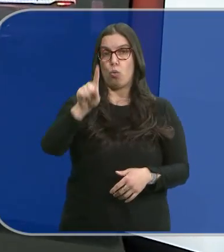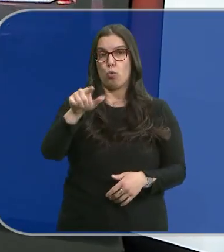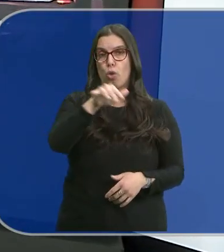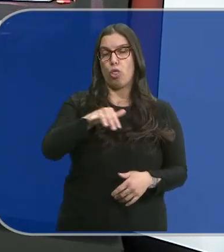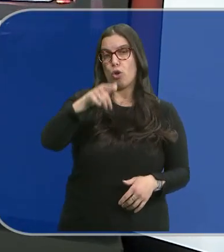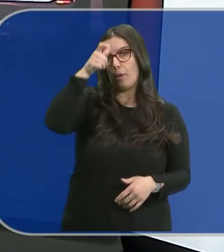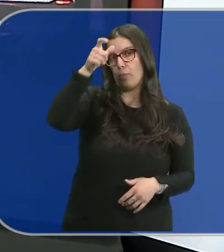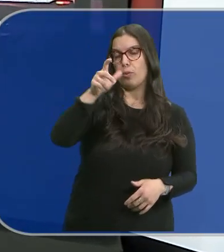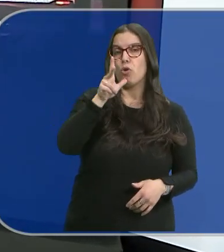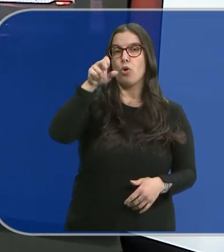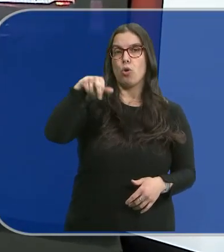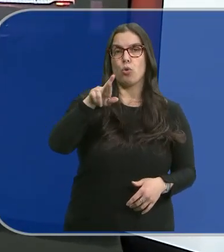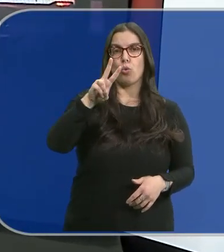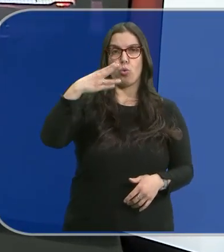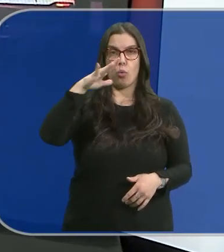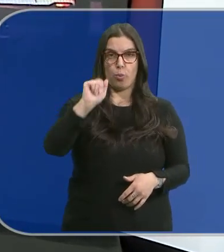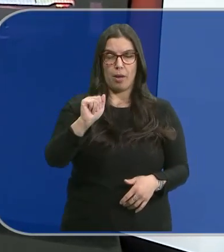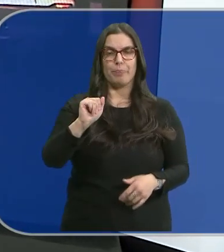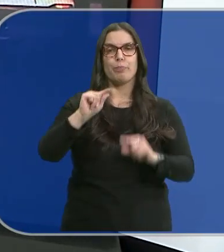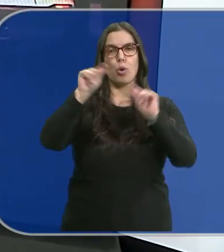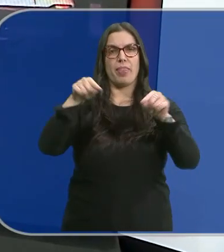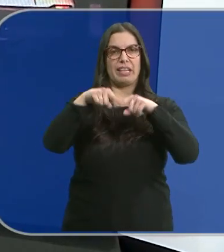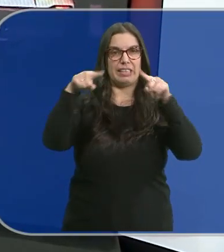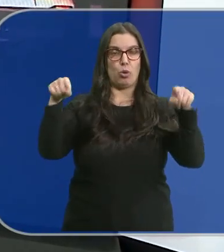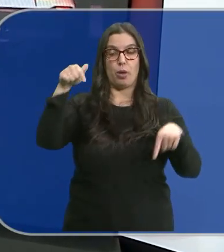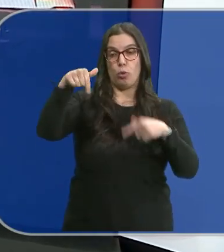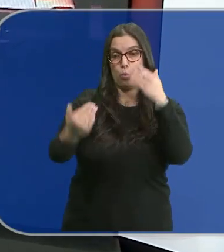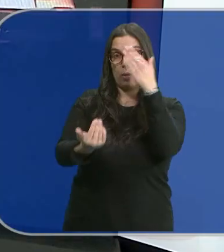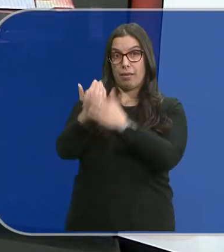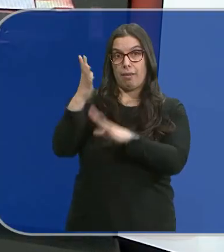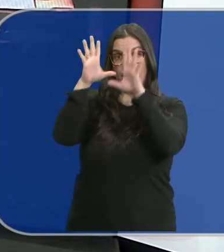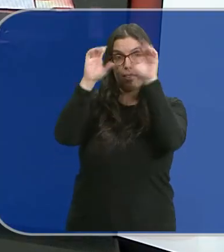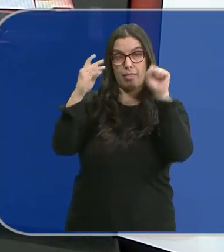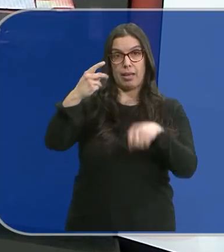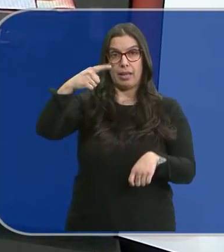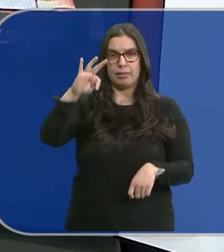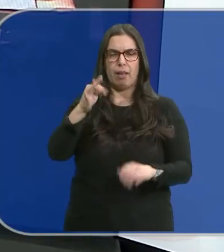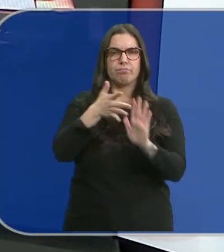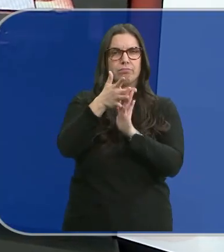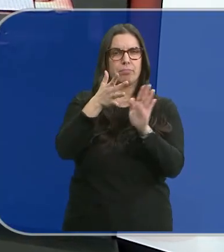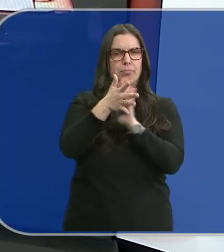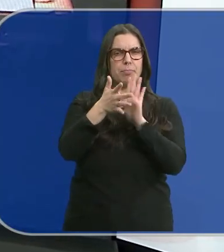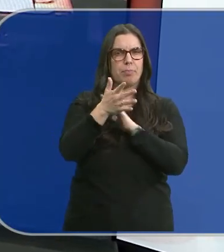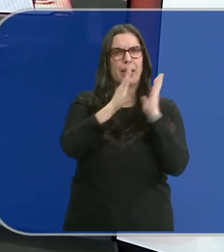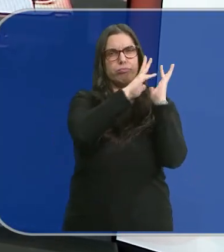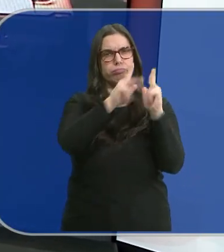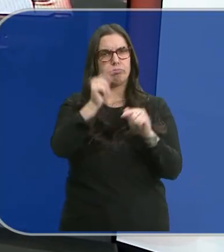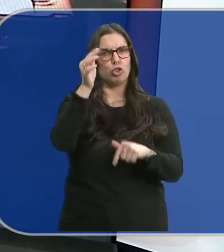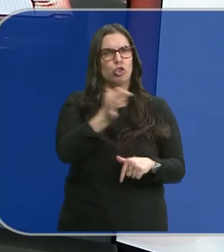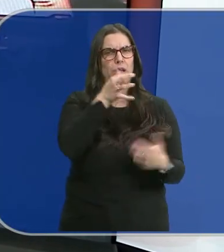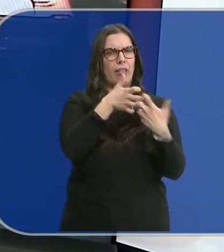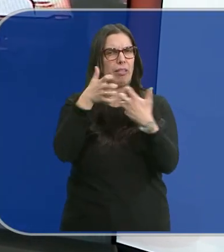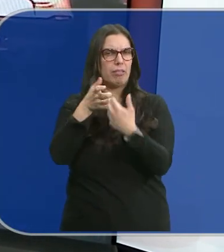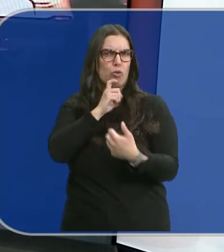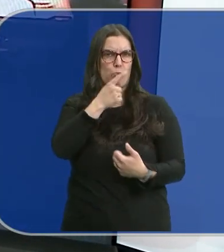la altura de la localidad segoviana de Honrubia de la Cuesta. Esta mañana la DGT ha hecho balance de la siniestralidad durante el año pasado.